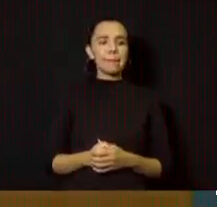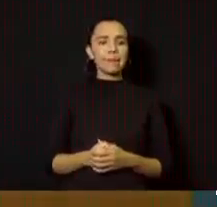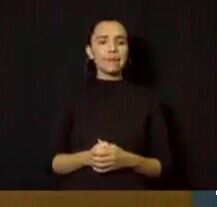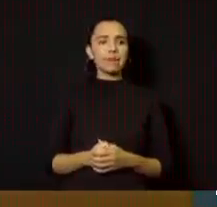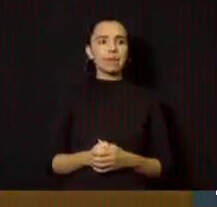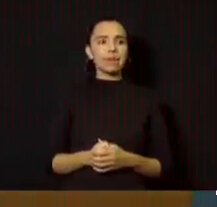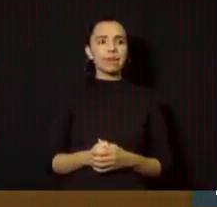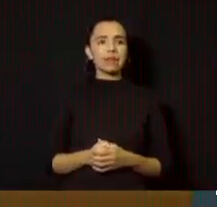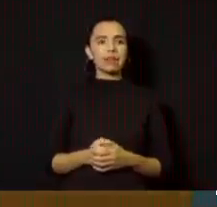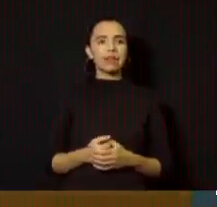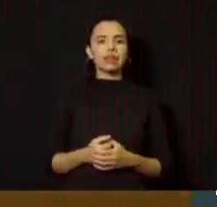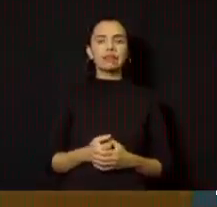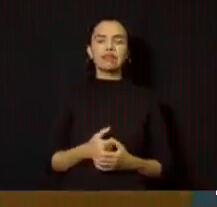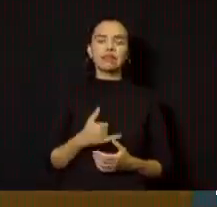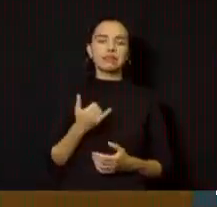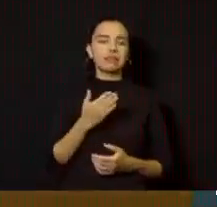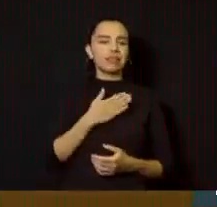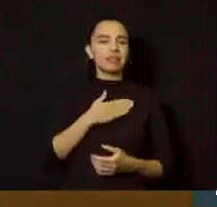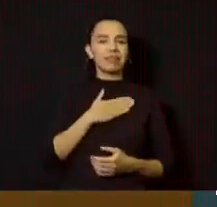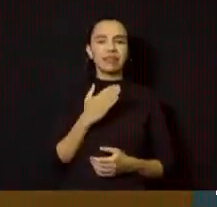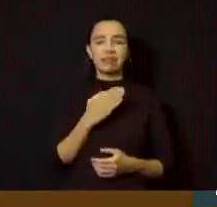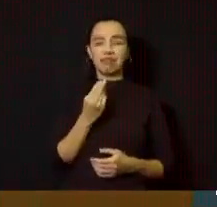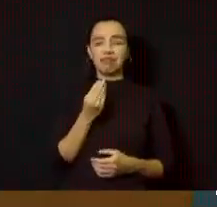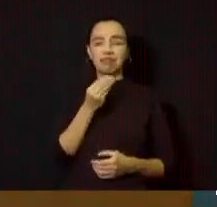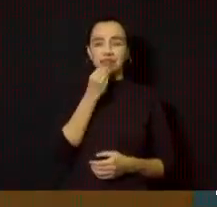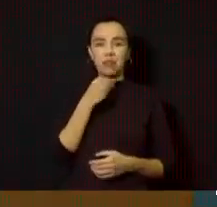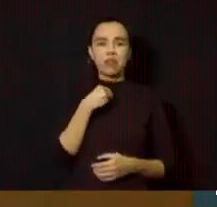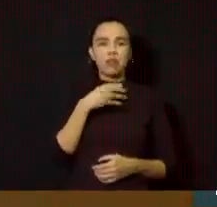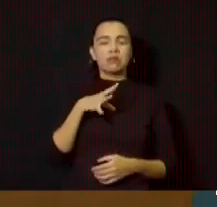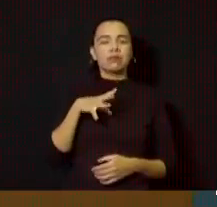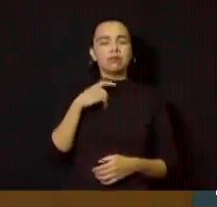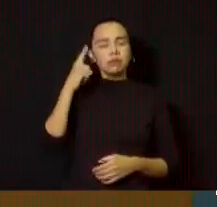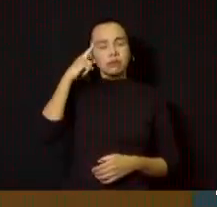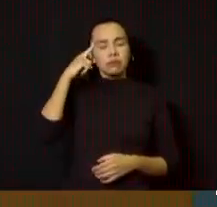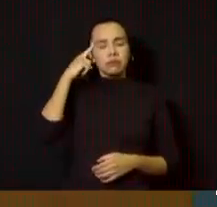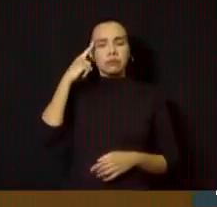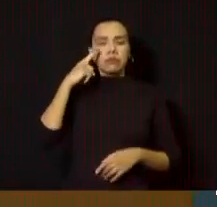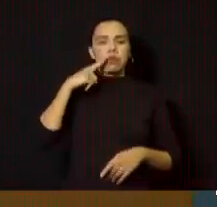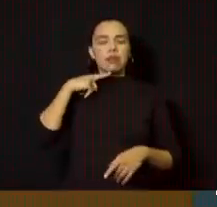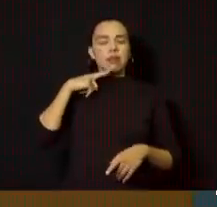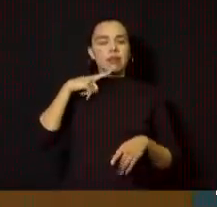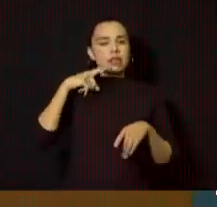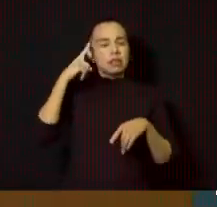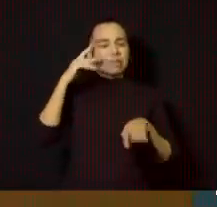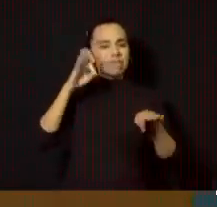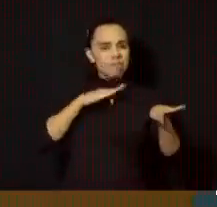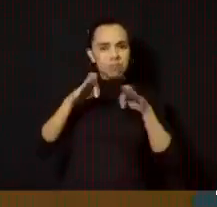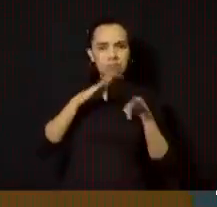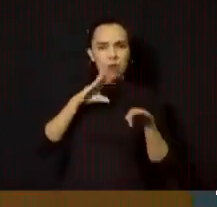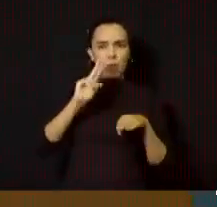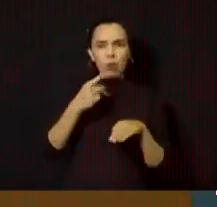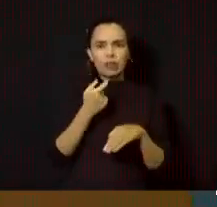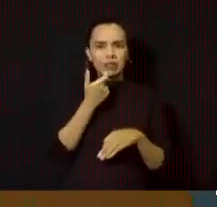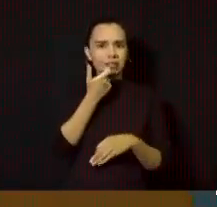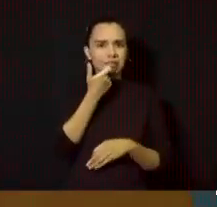Y bueno, pues he tenido que ir trabajando y entender que no,